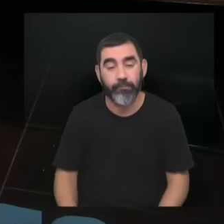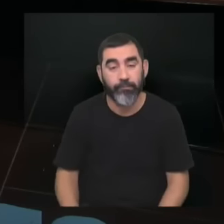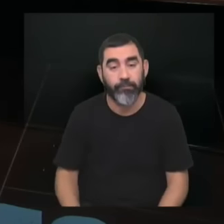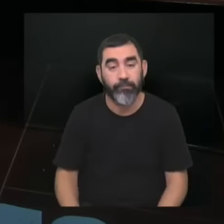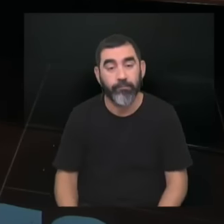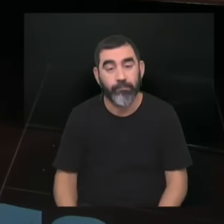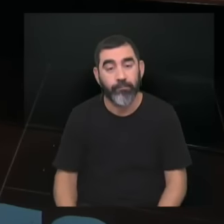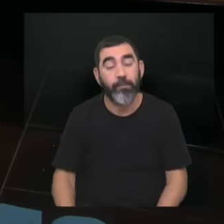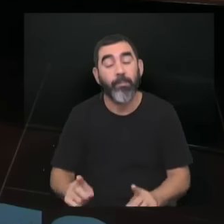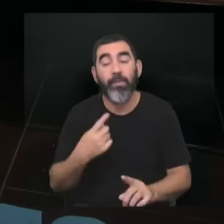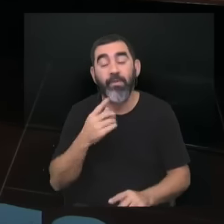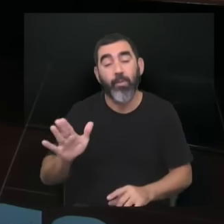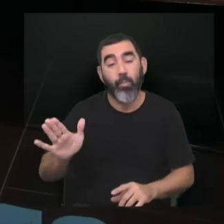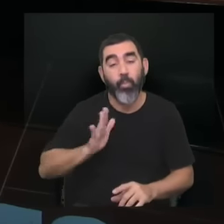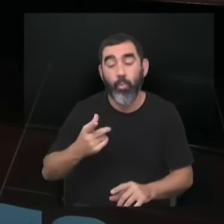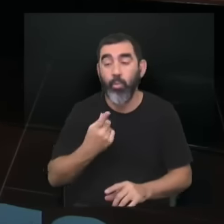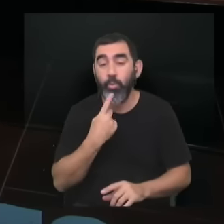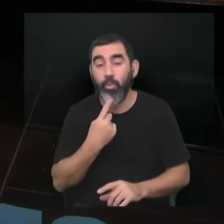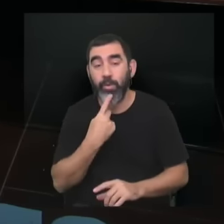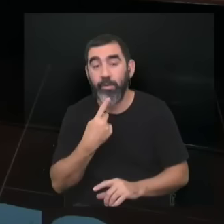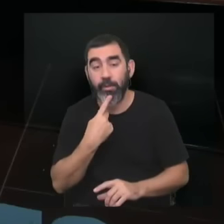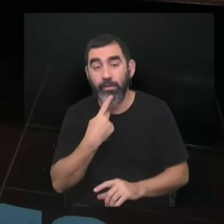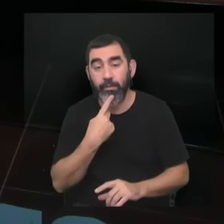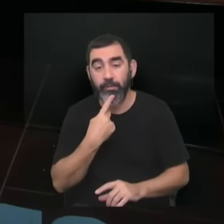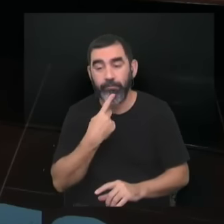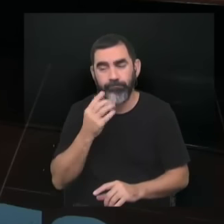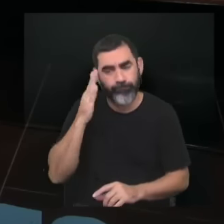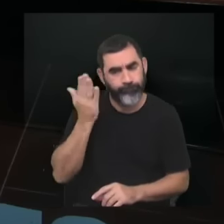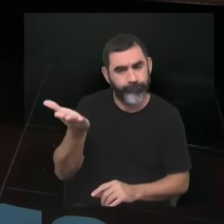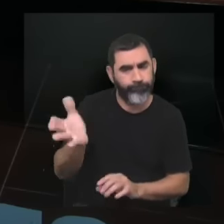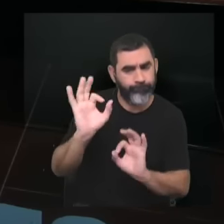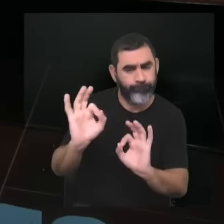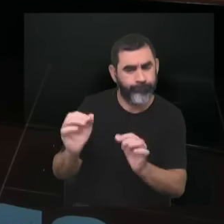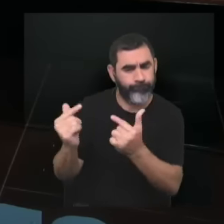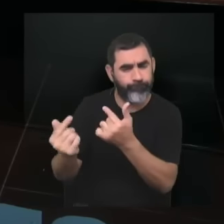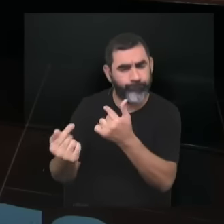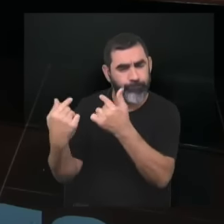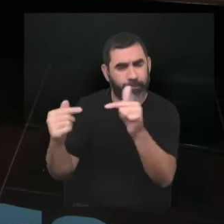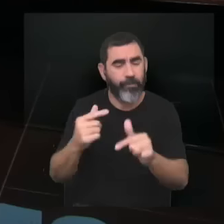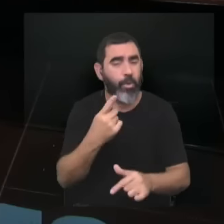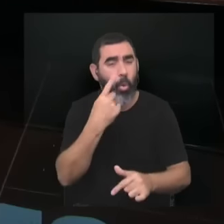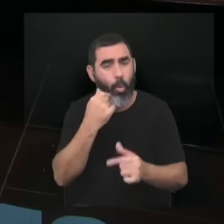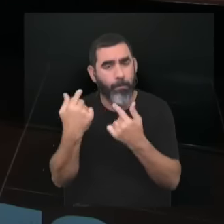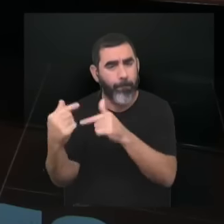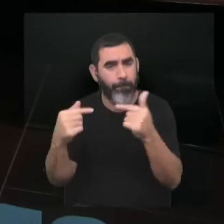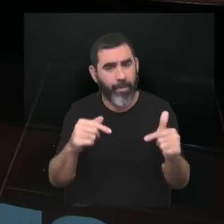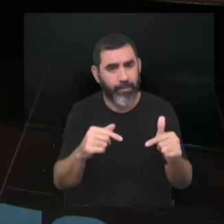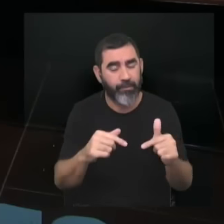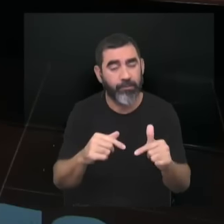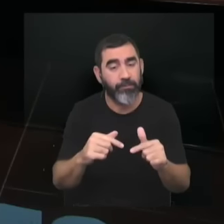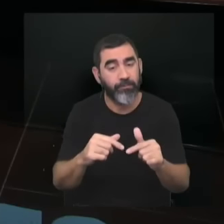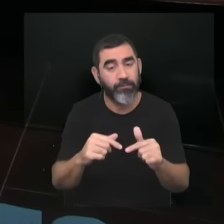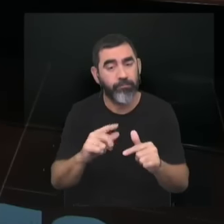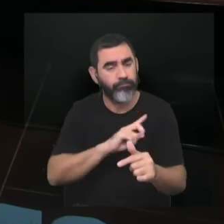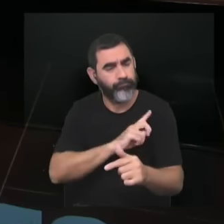González además a las mujeres que incursionan en política se las juzga de una manera mucho más rigurosa que a sus colegas hombres y ante la firmeza en los